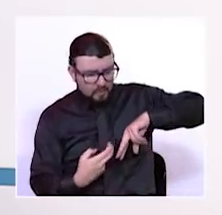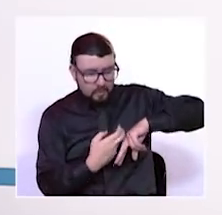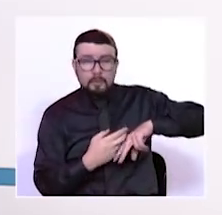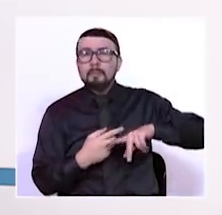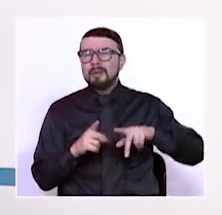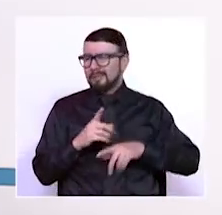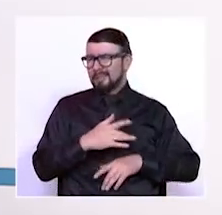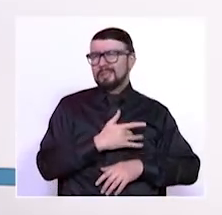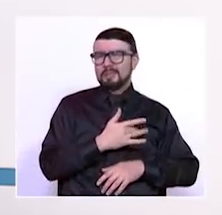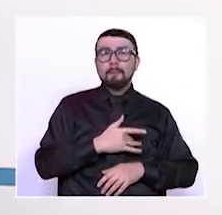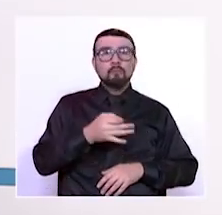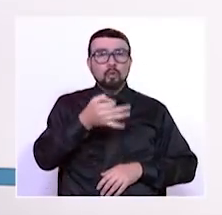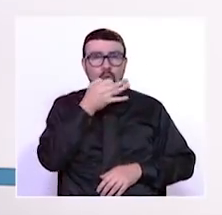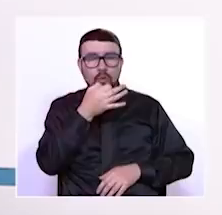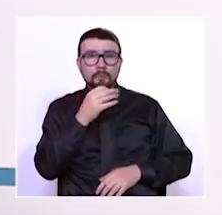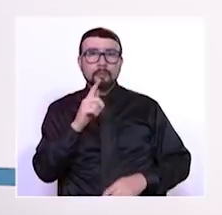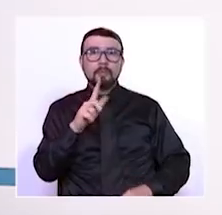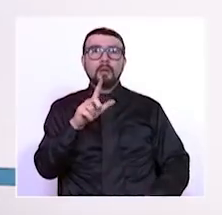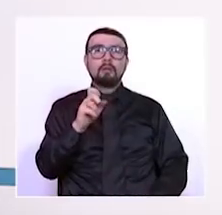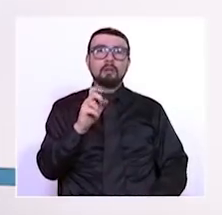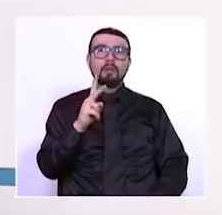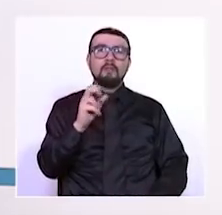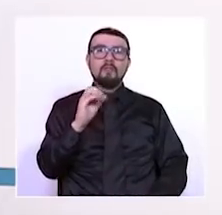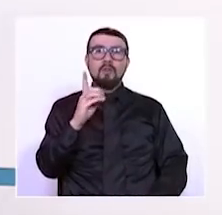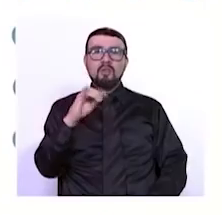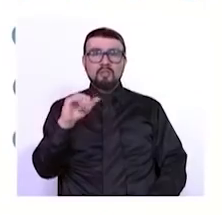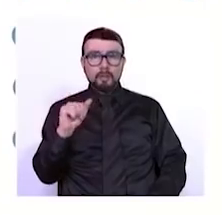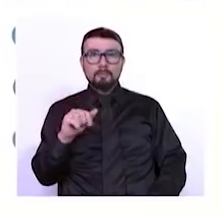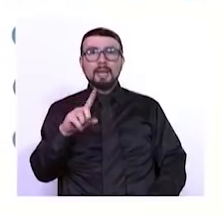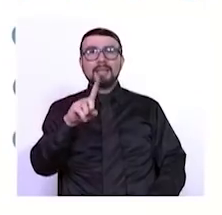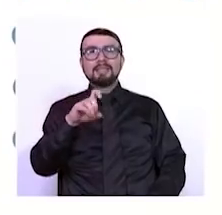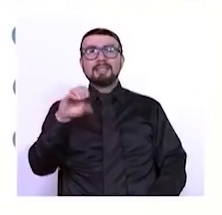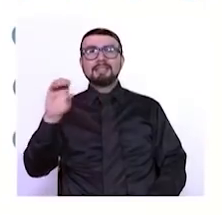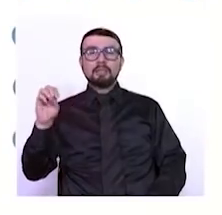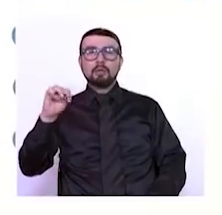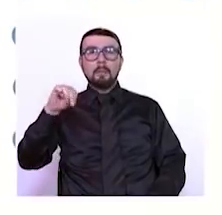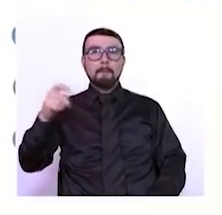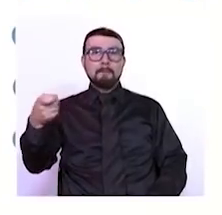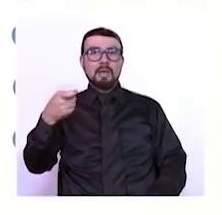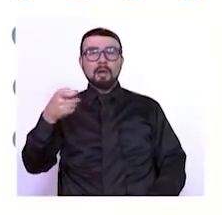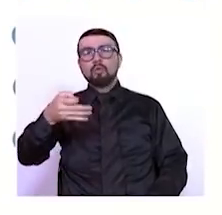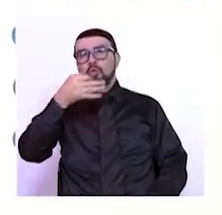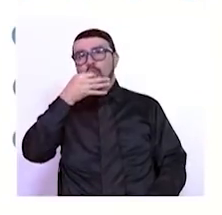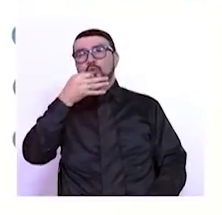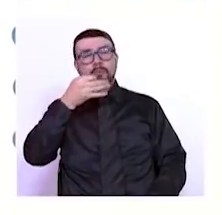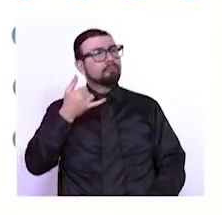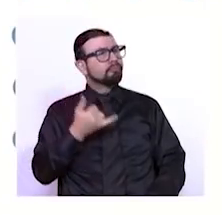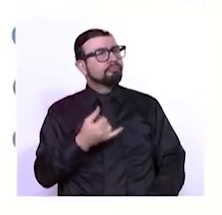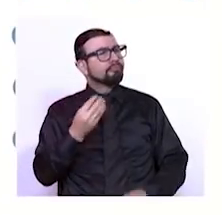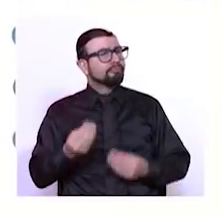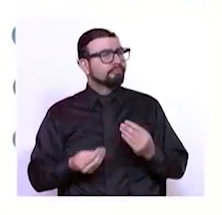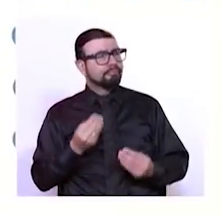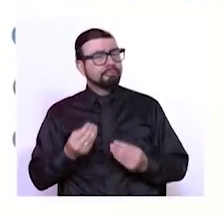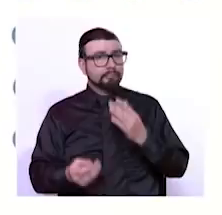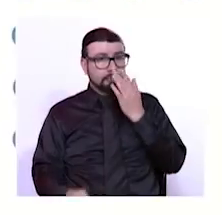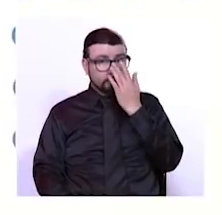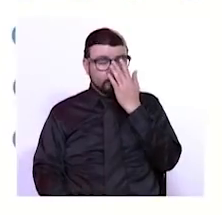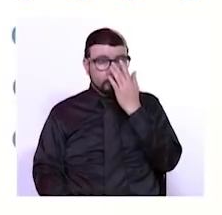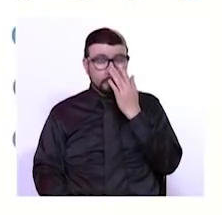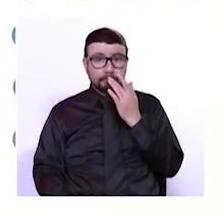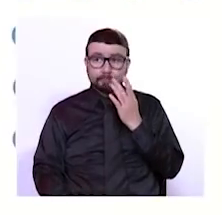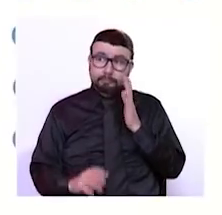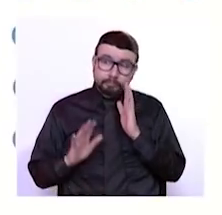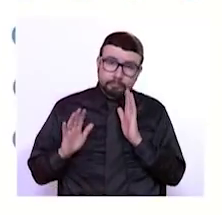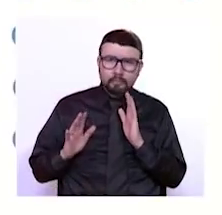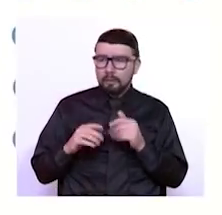tomando Flevodia de 600 miligramos. Bueno, hay muchísimas razones